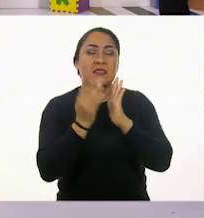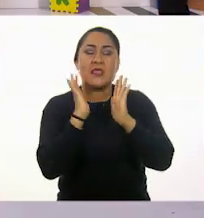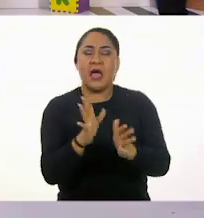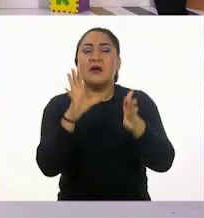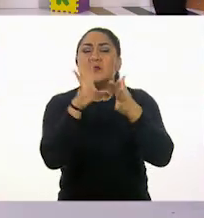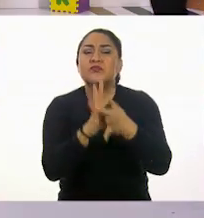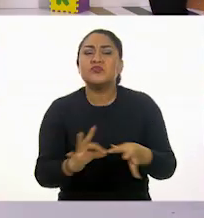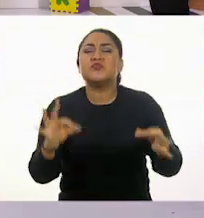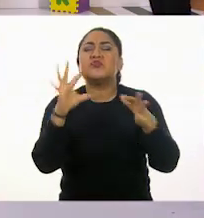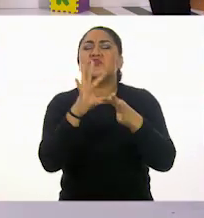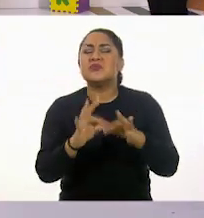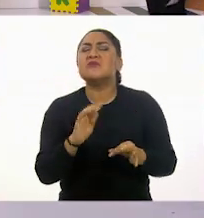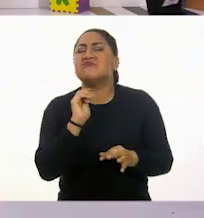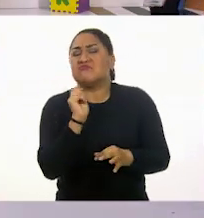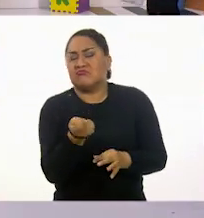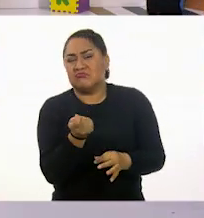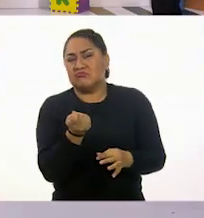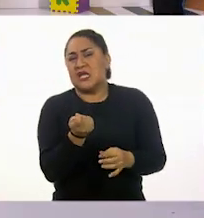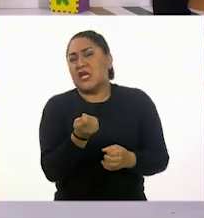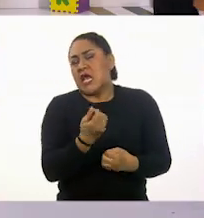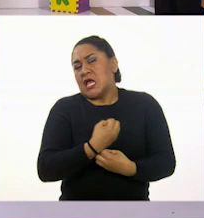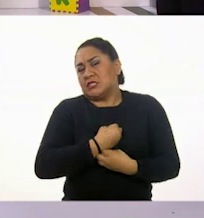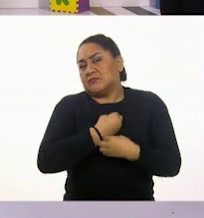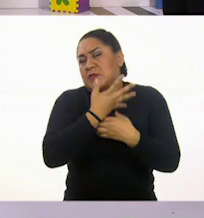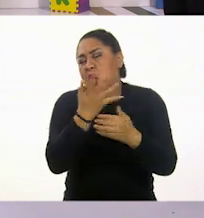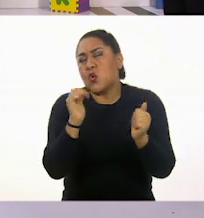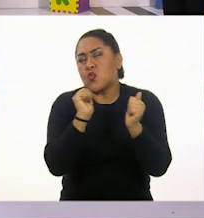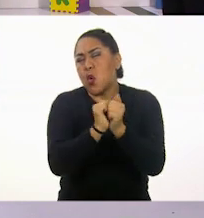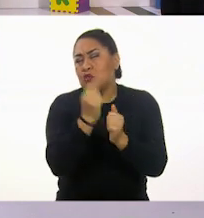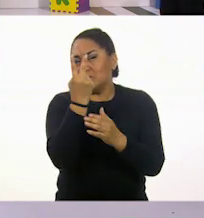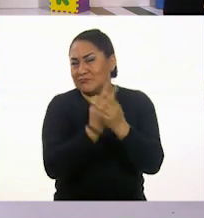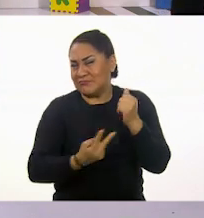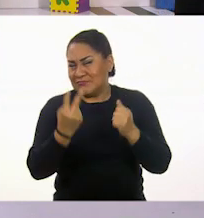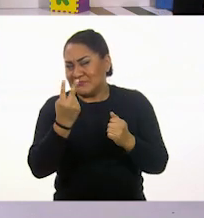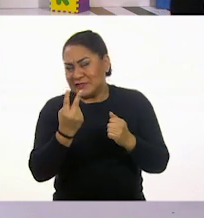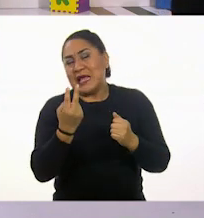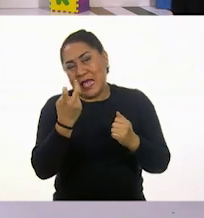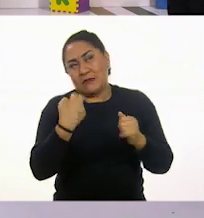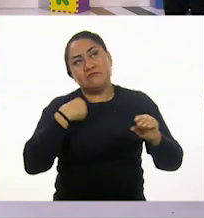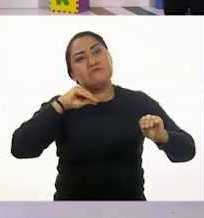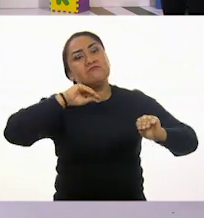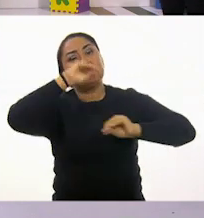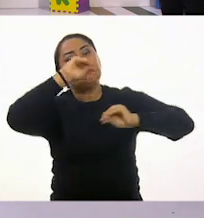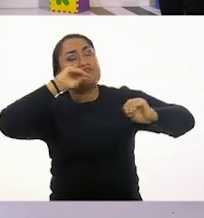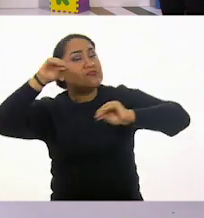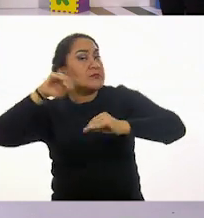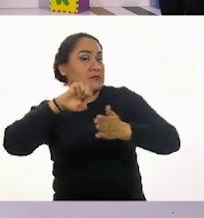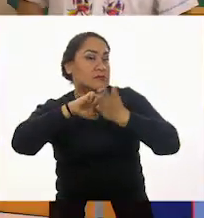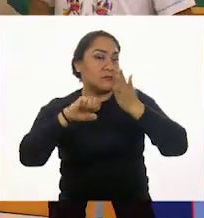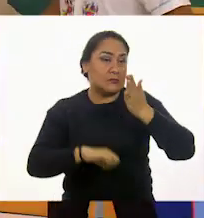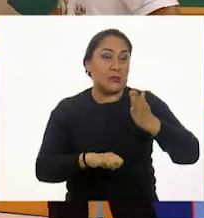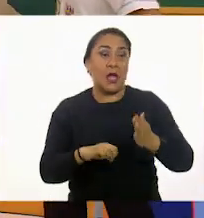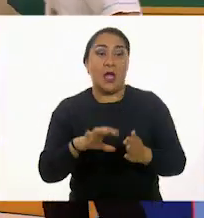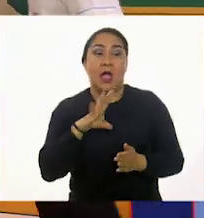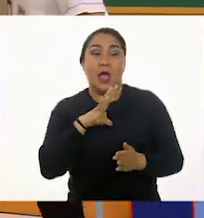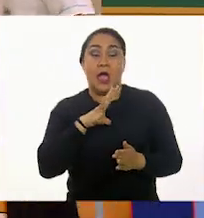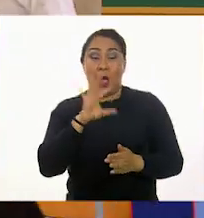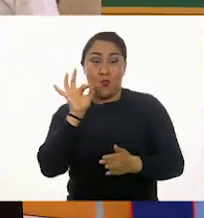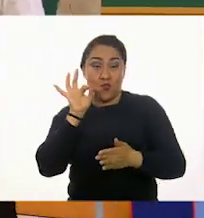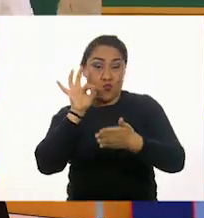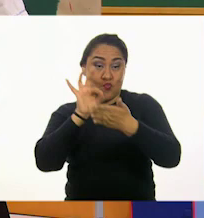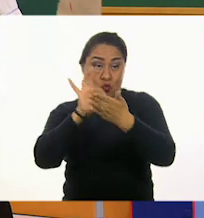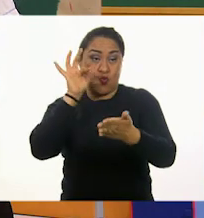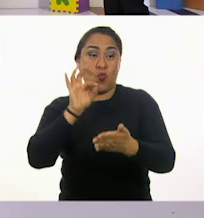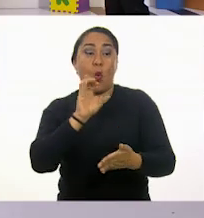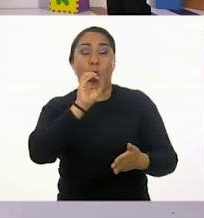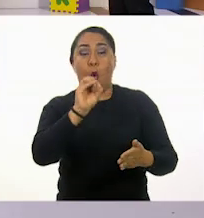acerca pues de expresiones bidimensionales? Aquí traté de plasmar algunas de ellas. Por ejemplo, está el punto y la línea.